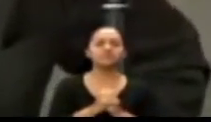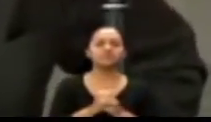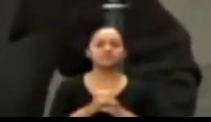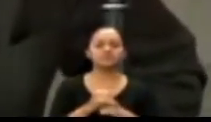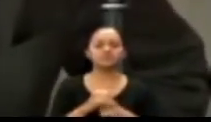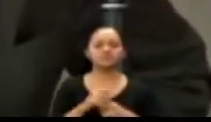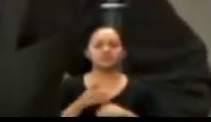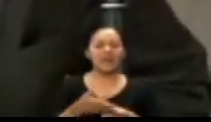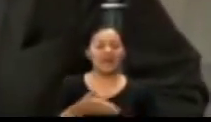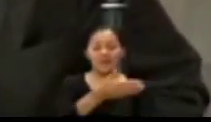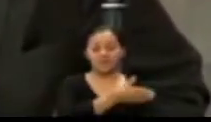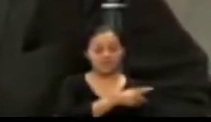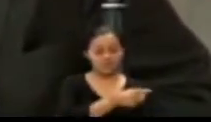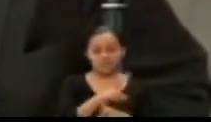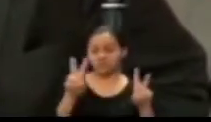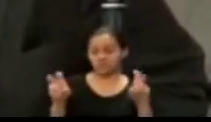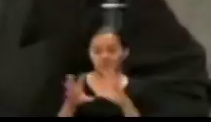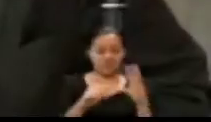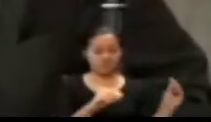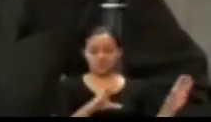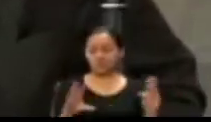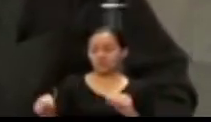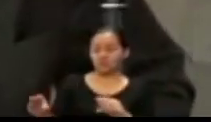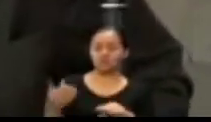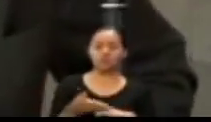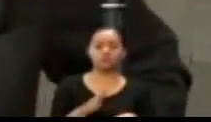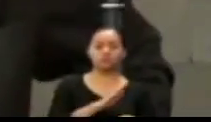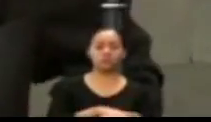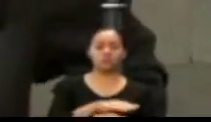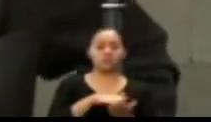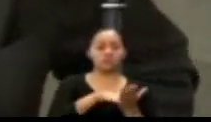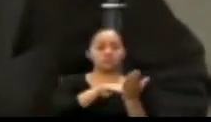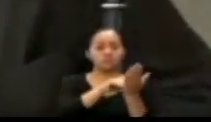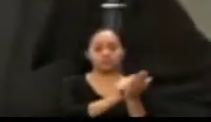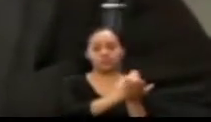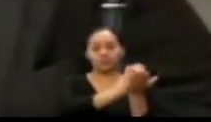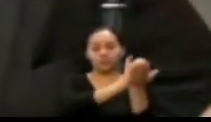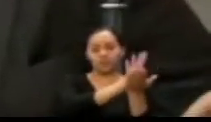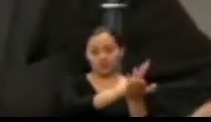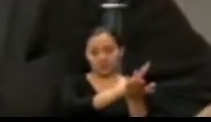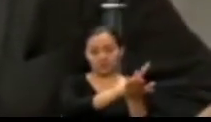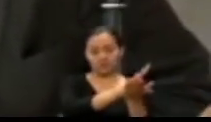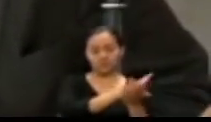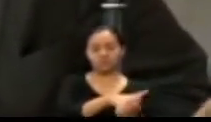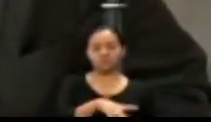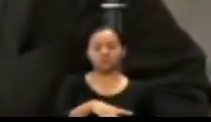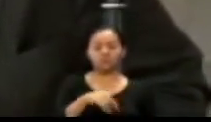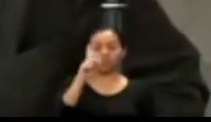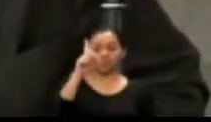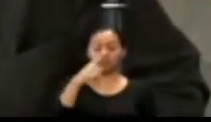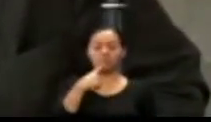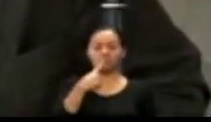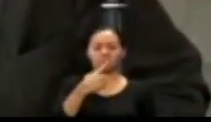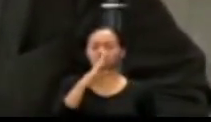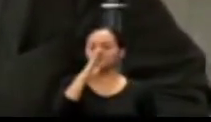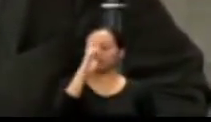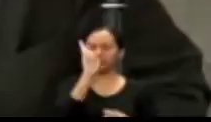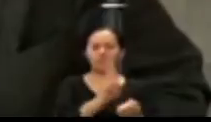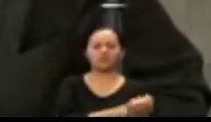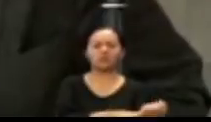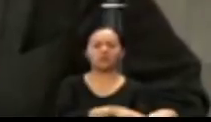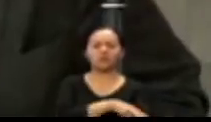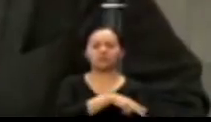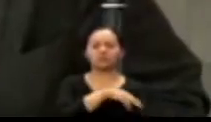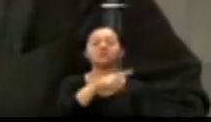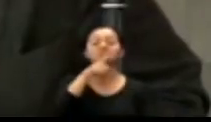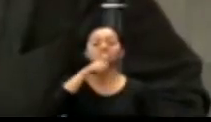Golpe de Estado. Y hay dos clases de golpes. Hay el golpe que se conoce, hecho por militares, poderosos. El que dicen tradicional. Tradicional. El